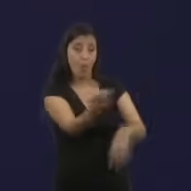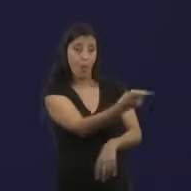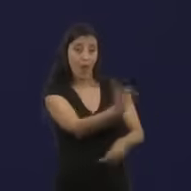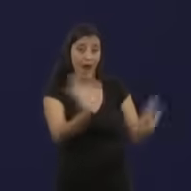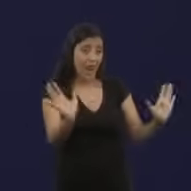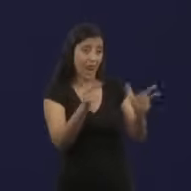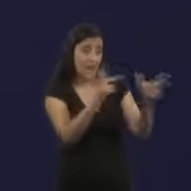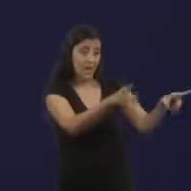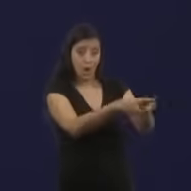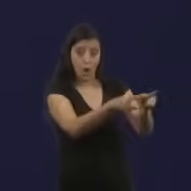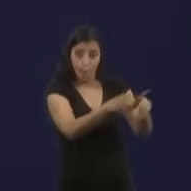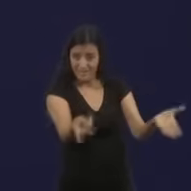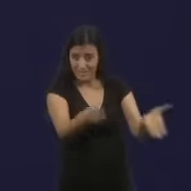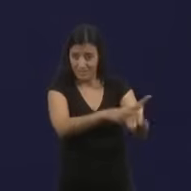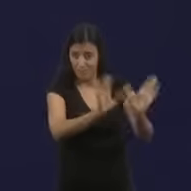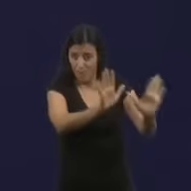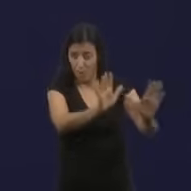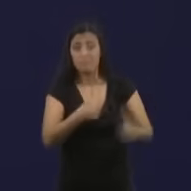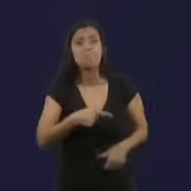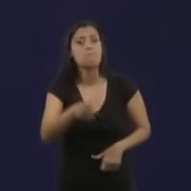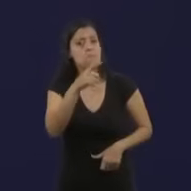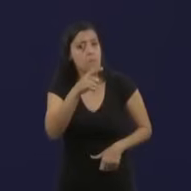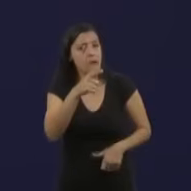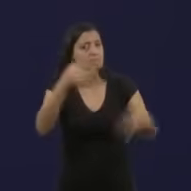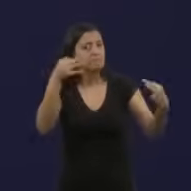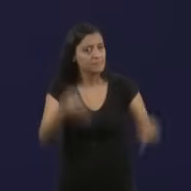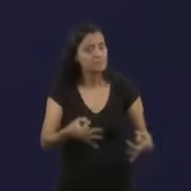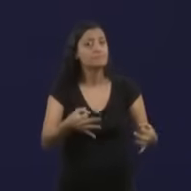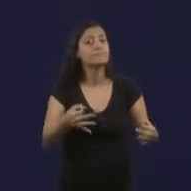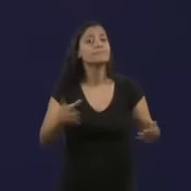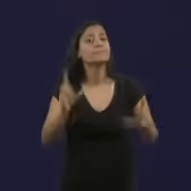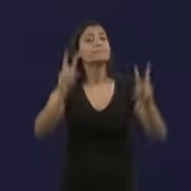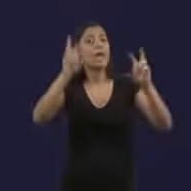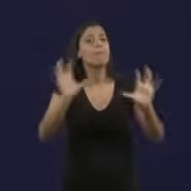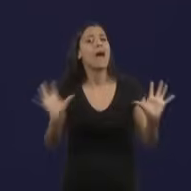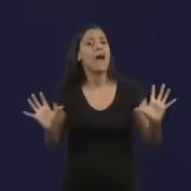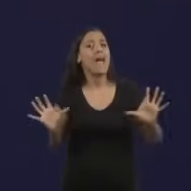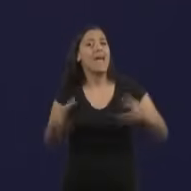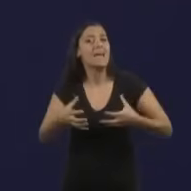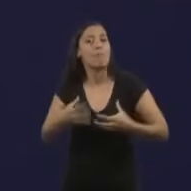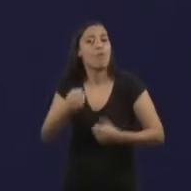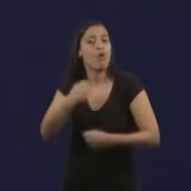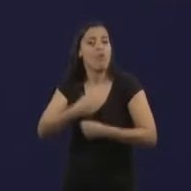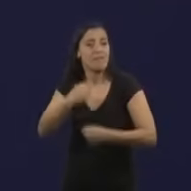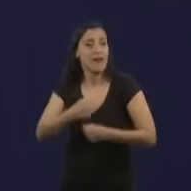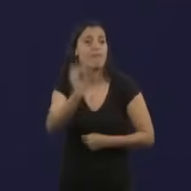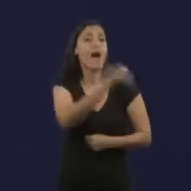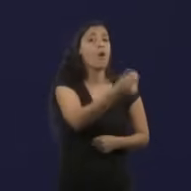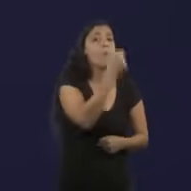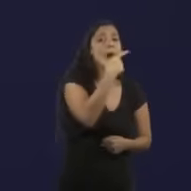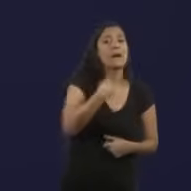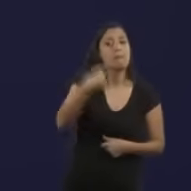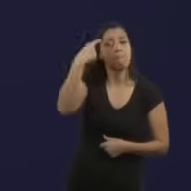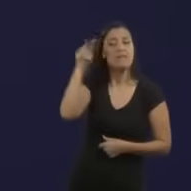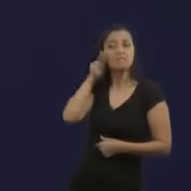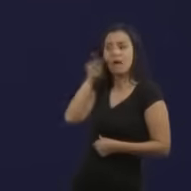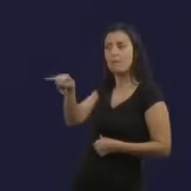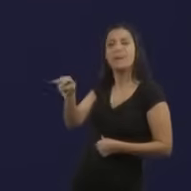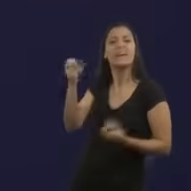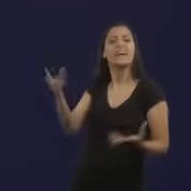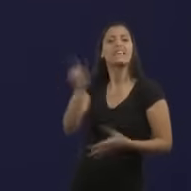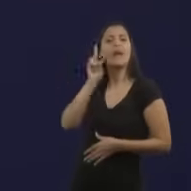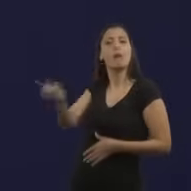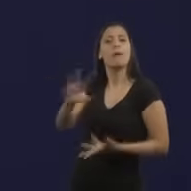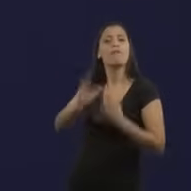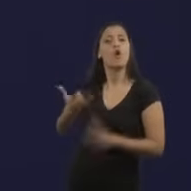recién no me parece que efectivamente lo de los equipos o la opinión que tiene macri sobre los equipos hay que preguntársele a él el Por